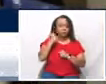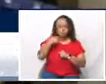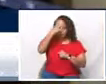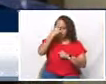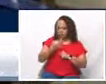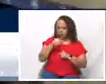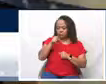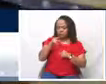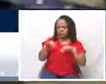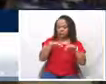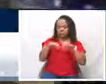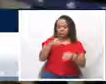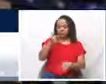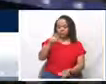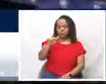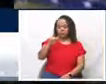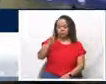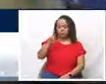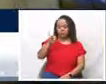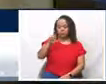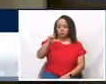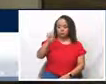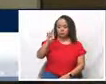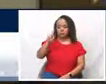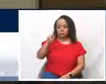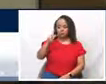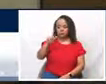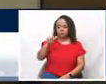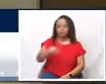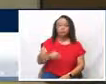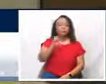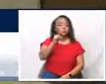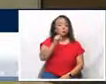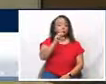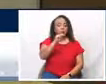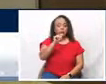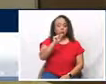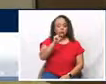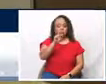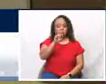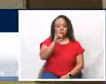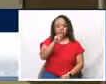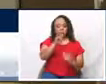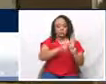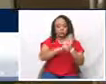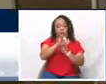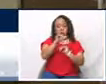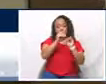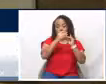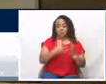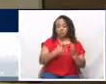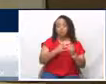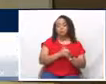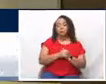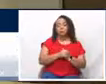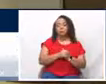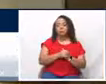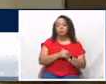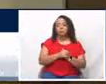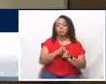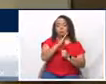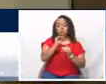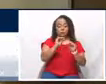en la actividad de Gabriela Traña ahora, la semana anterior. Sí, Maureen incluso se desarrolló como educadora y